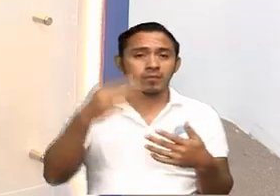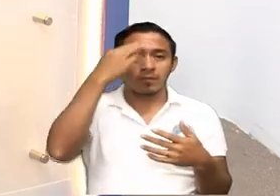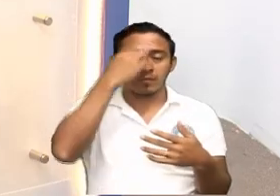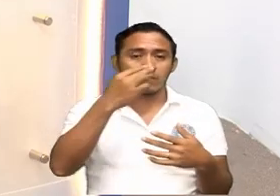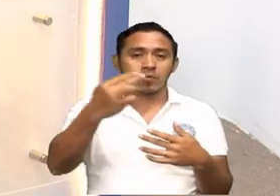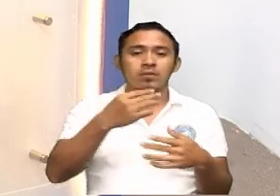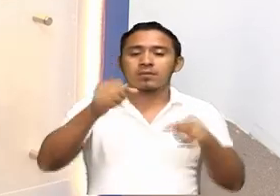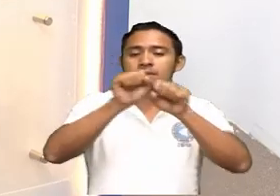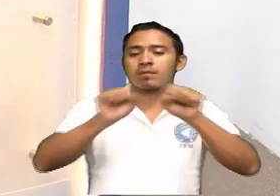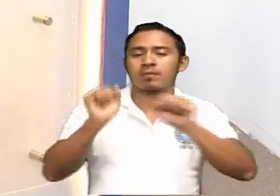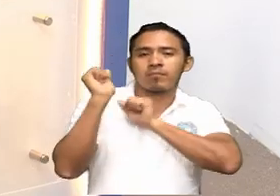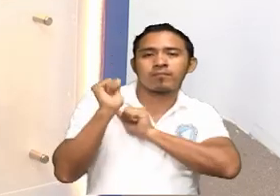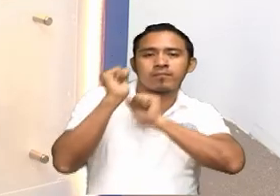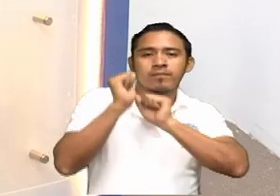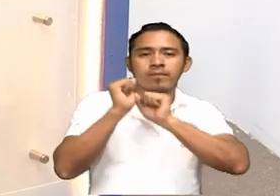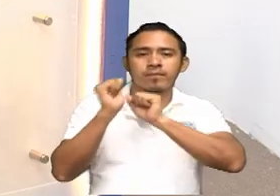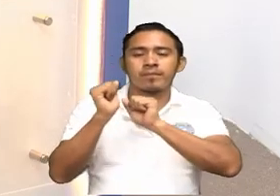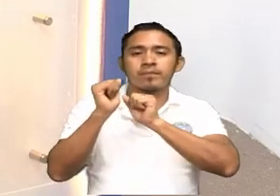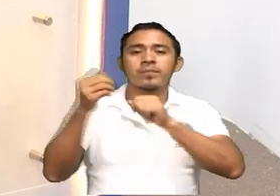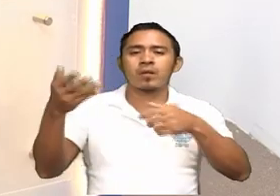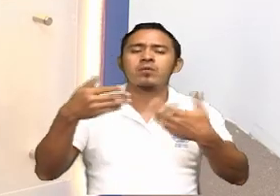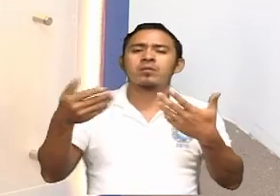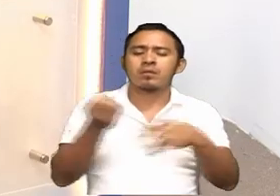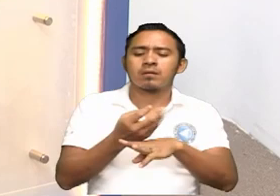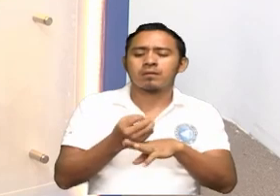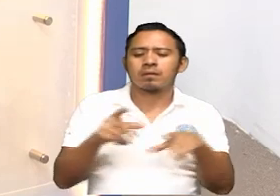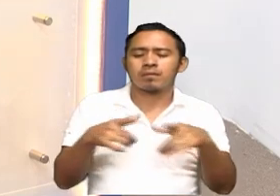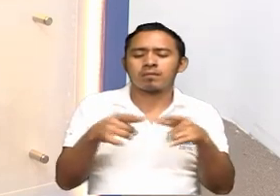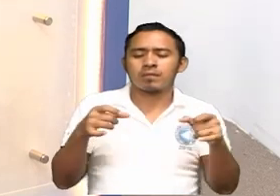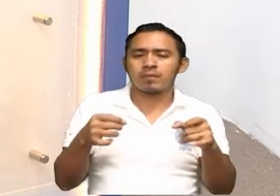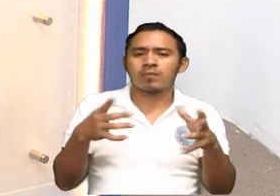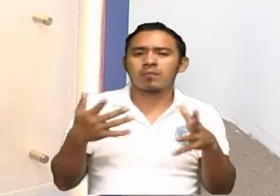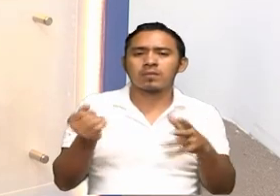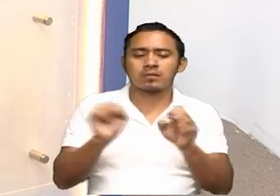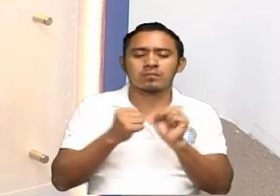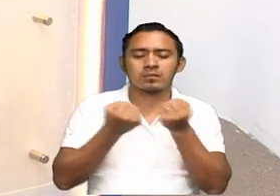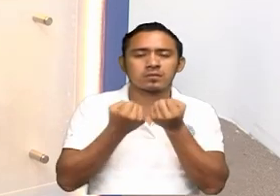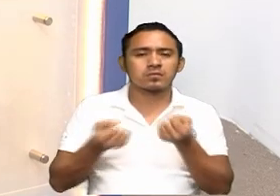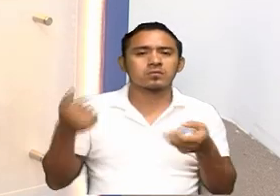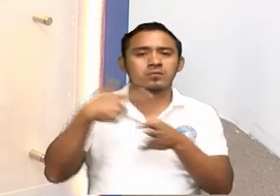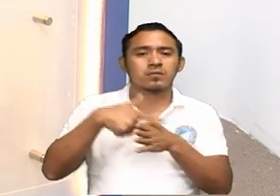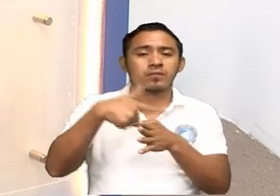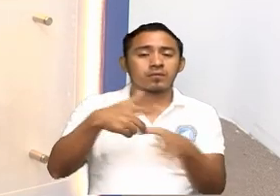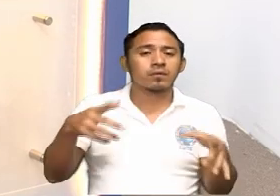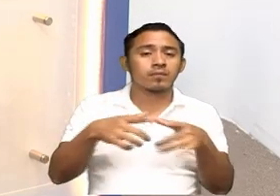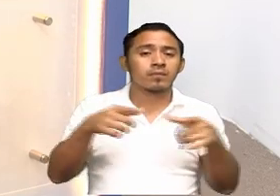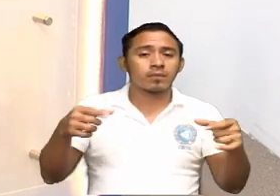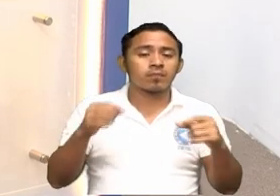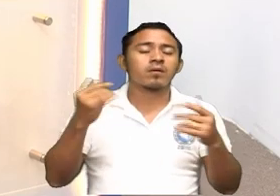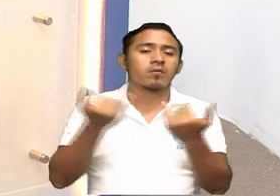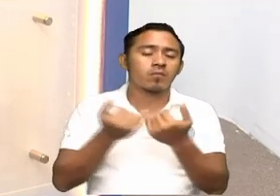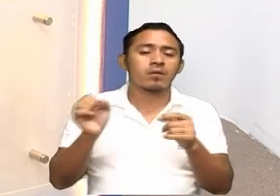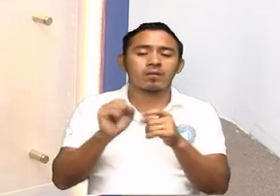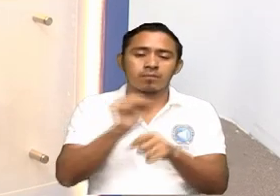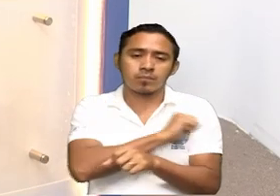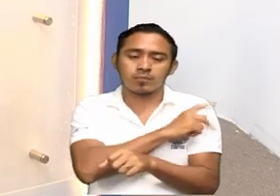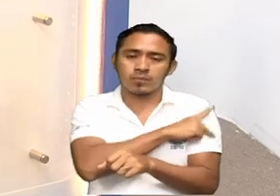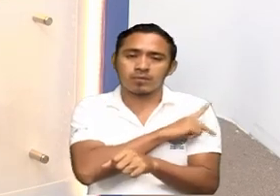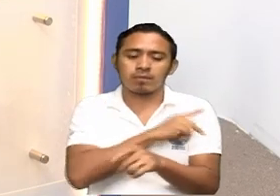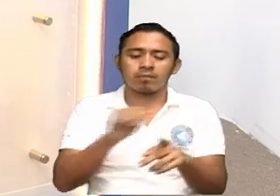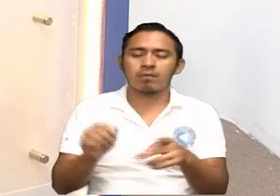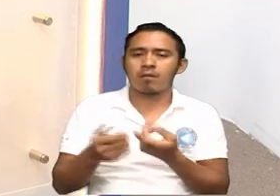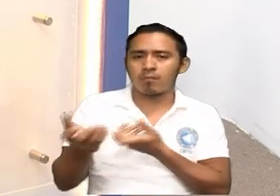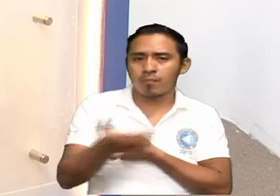a Santo Domingo de Guzmán. La comuna capitalina y la Asociación de Caballistas de Managua, junto a la Policía Nacional y los Bomberos